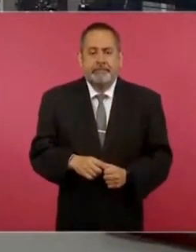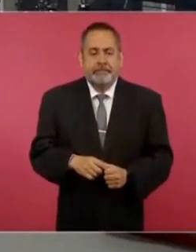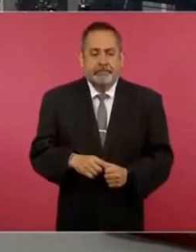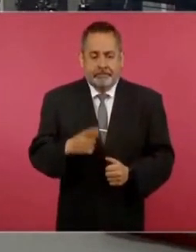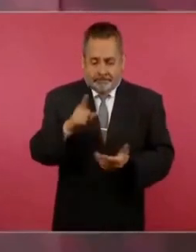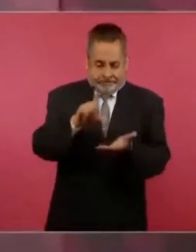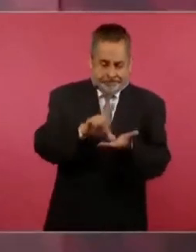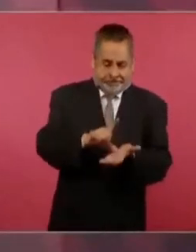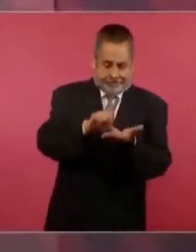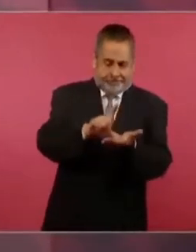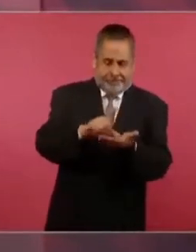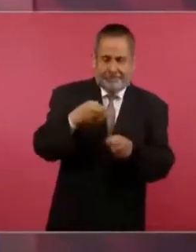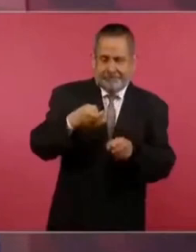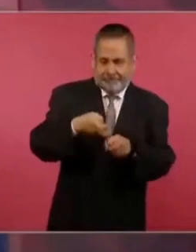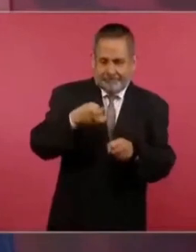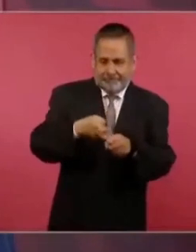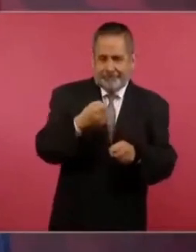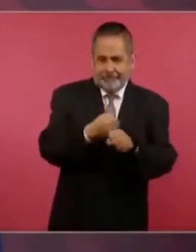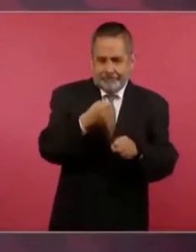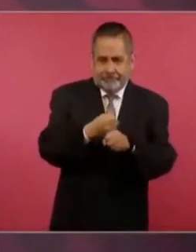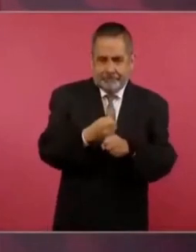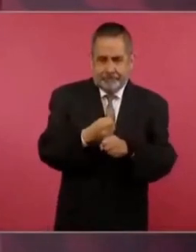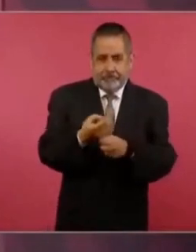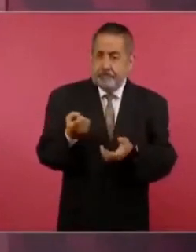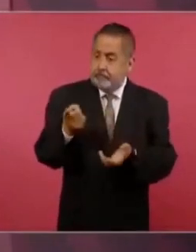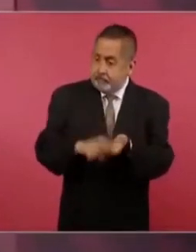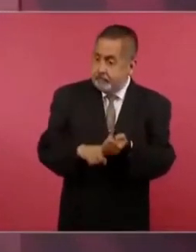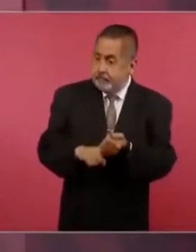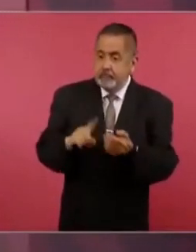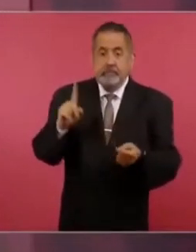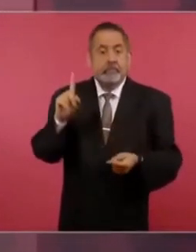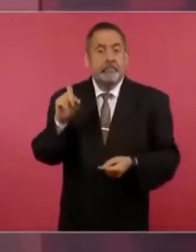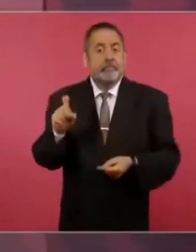litro de cerveza son 100 litros de agua,